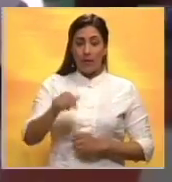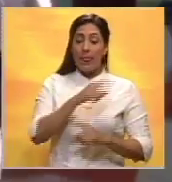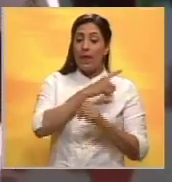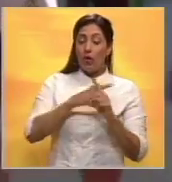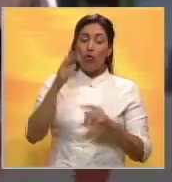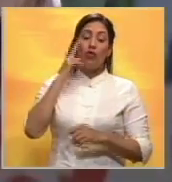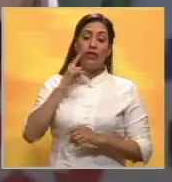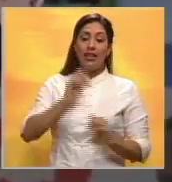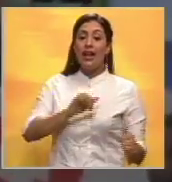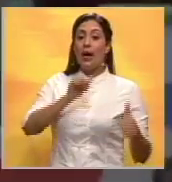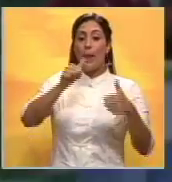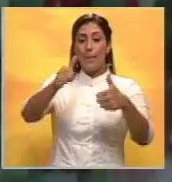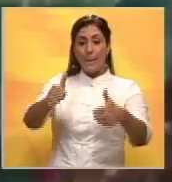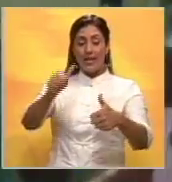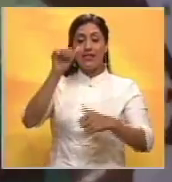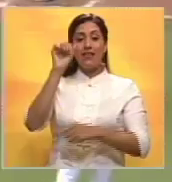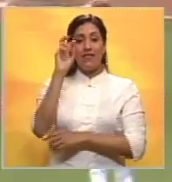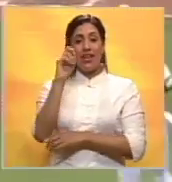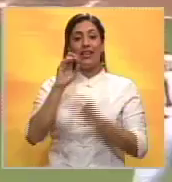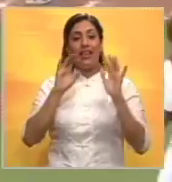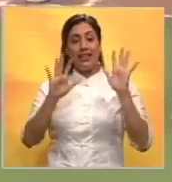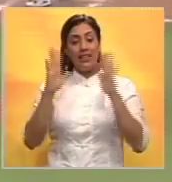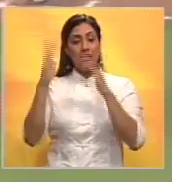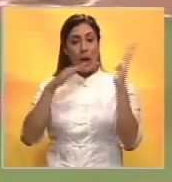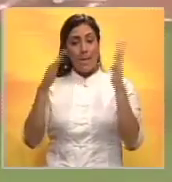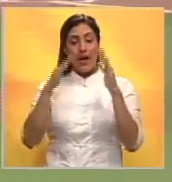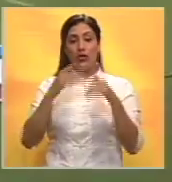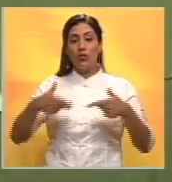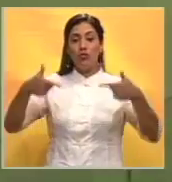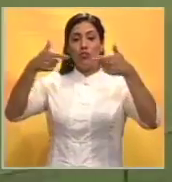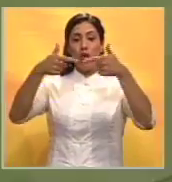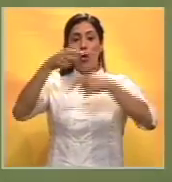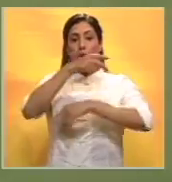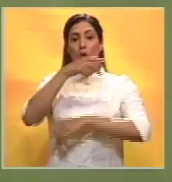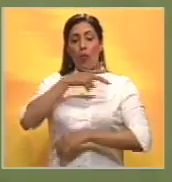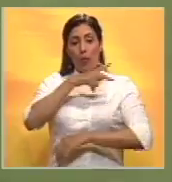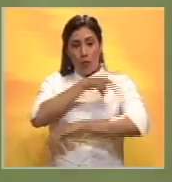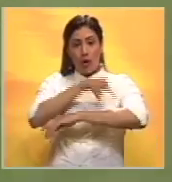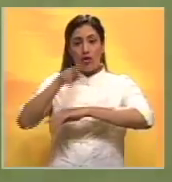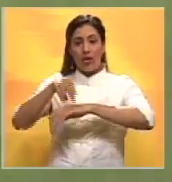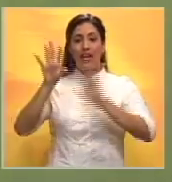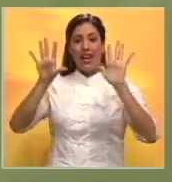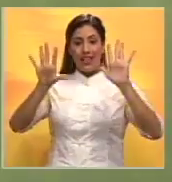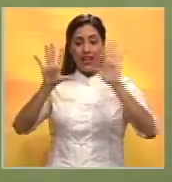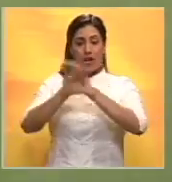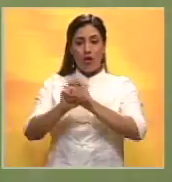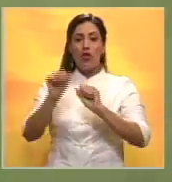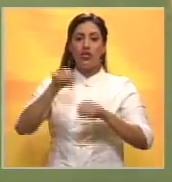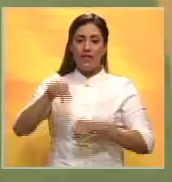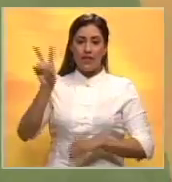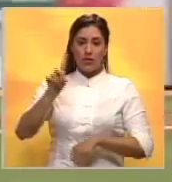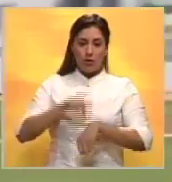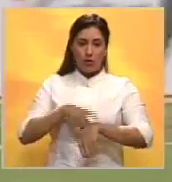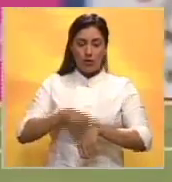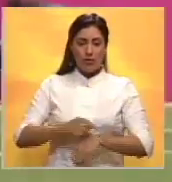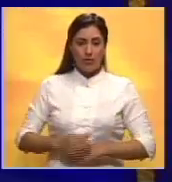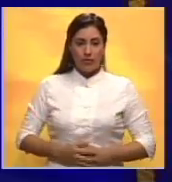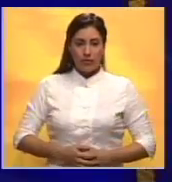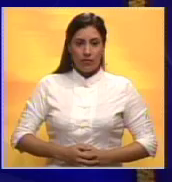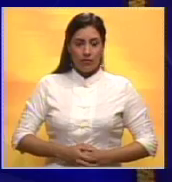vinotinto se estrenará en la competencia el viernes 10 de marzo frente a Puerto Rico a las 10 de la noche hora de